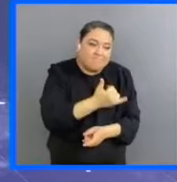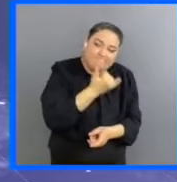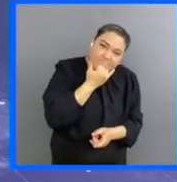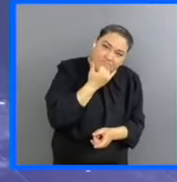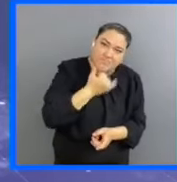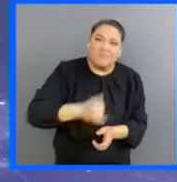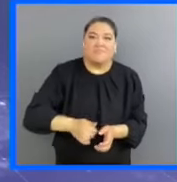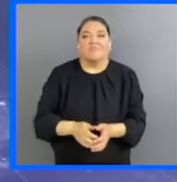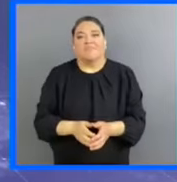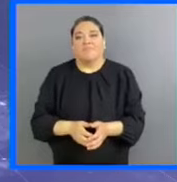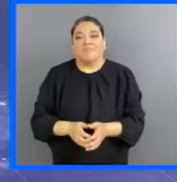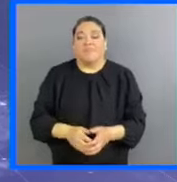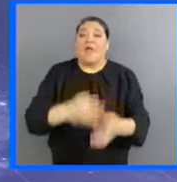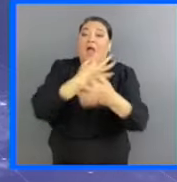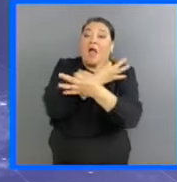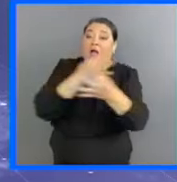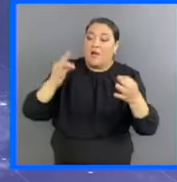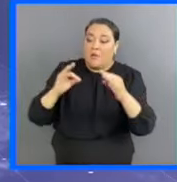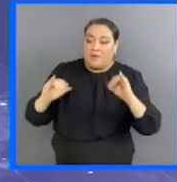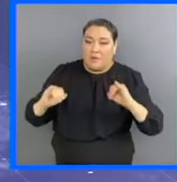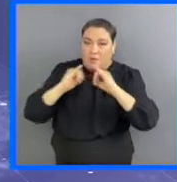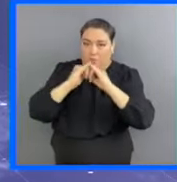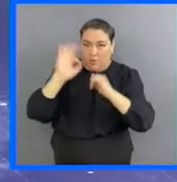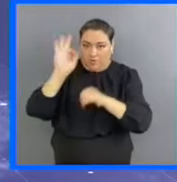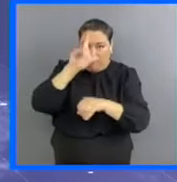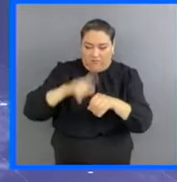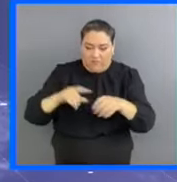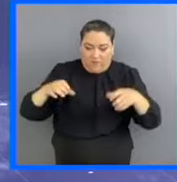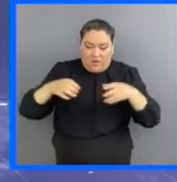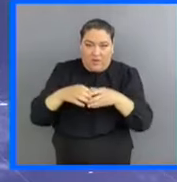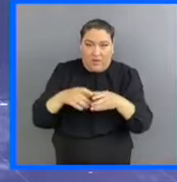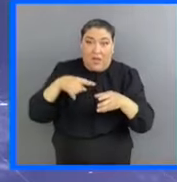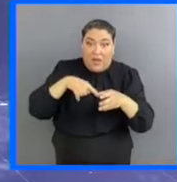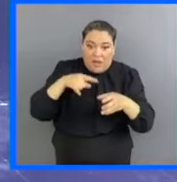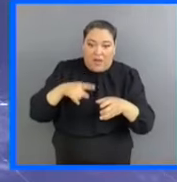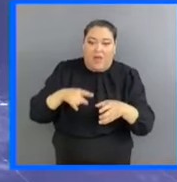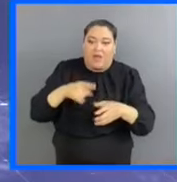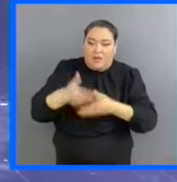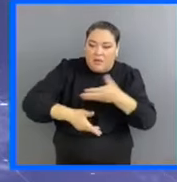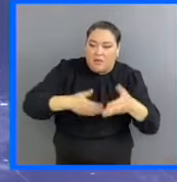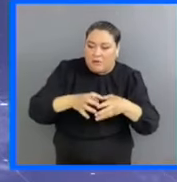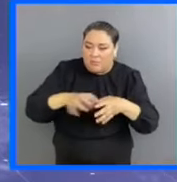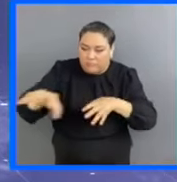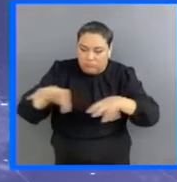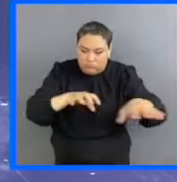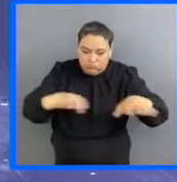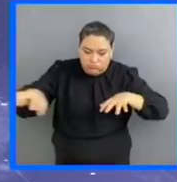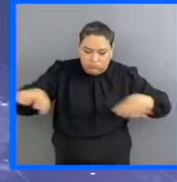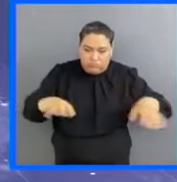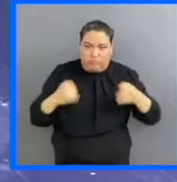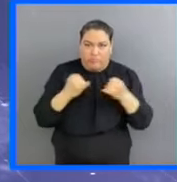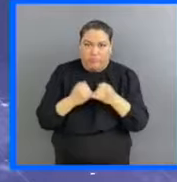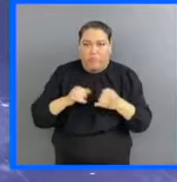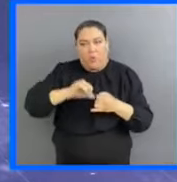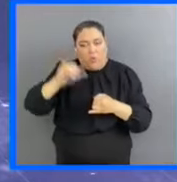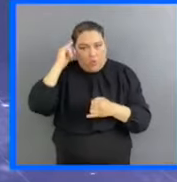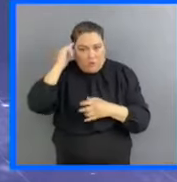Anuncia la Defensoría Pública Federal la descentralización de sus servicios y la inclusión de comunidades indígenas.